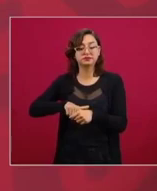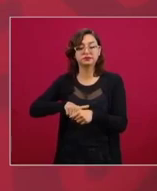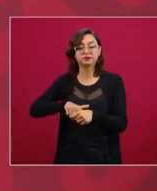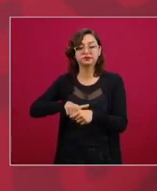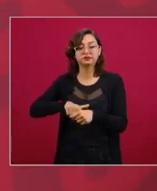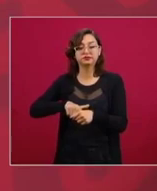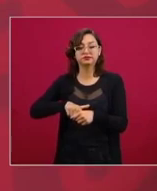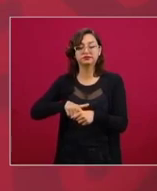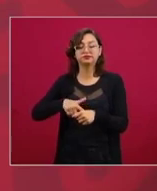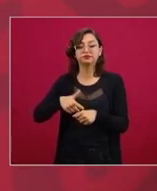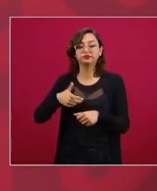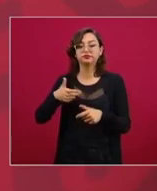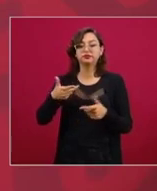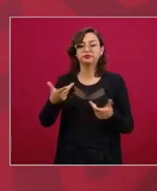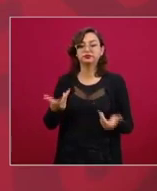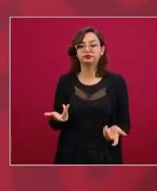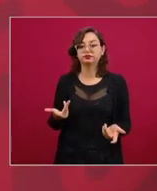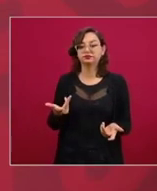Bájenle la panza.